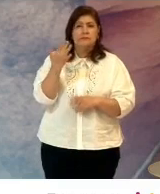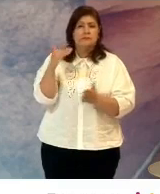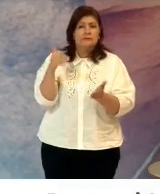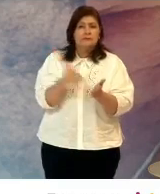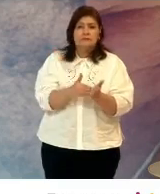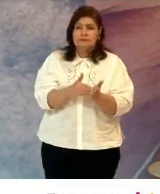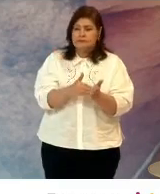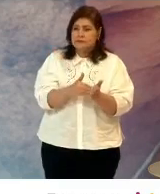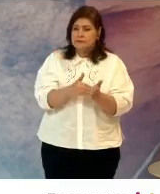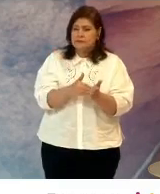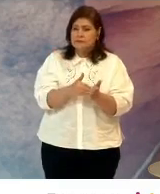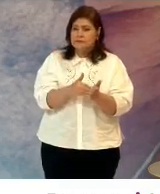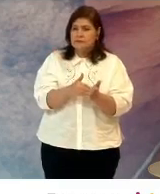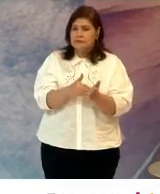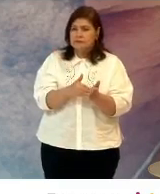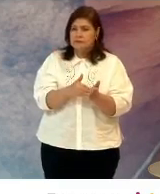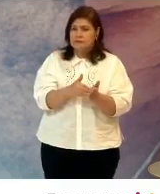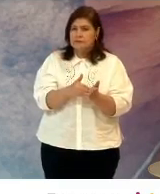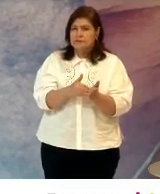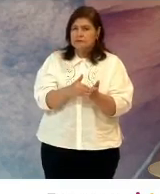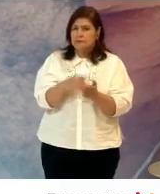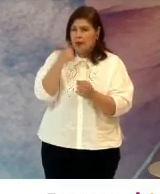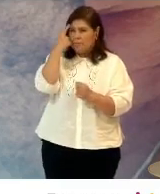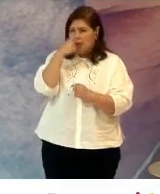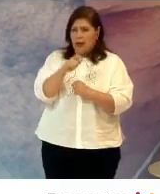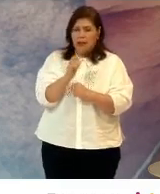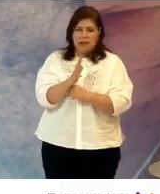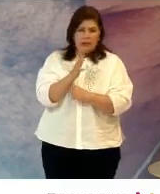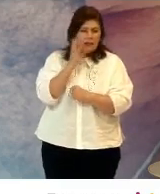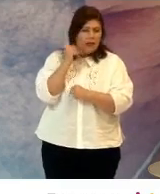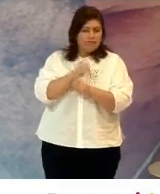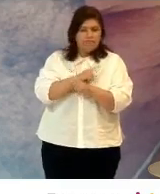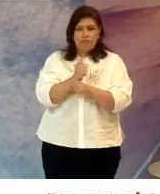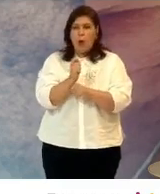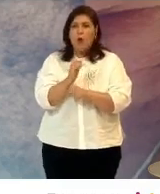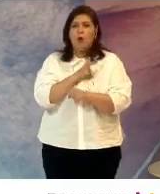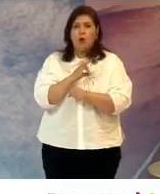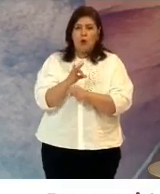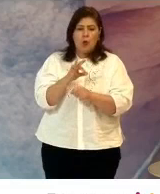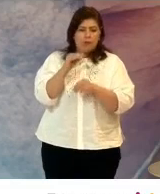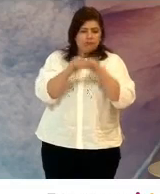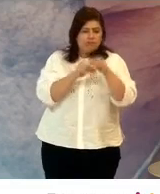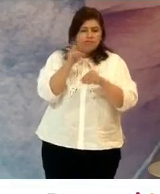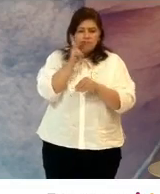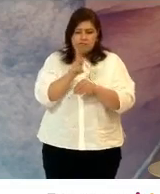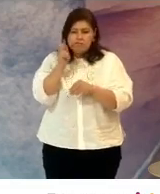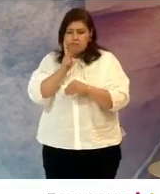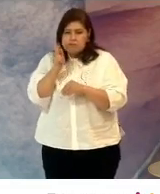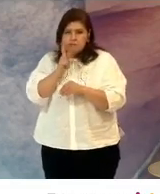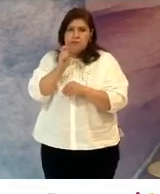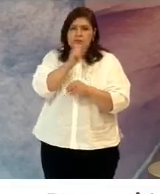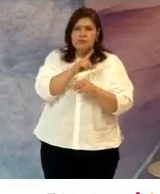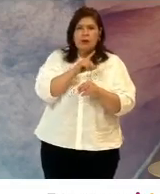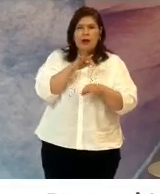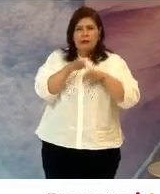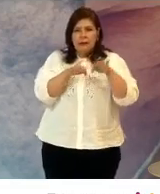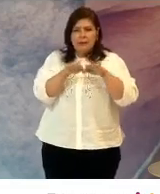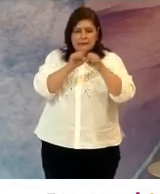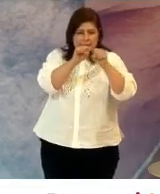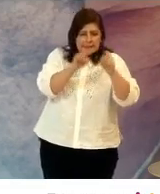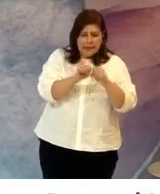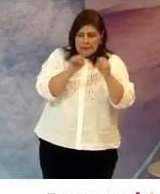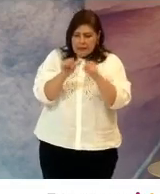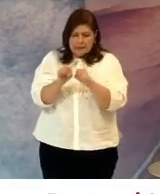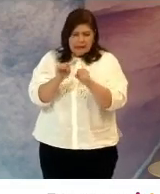250.000 con aceleradores y prototipos, y también trabajando con sistemas específicos